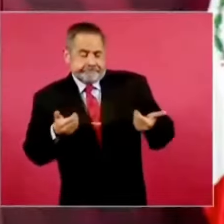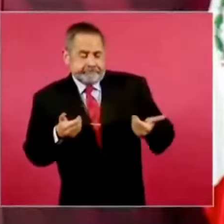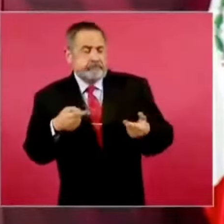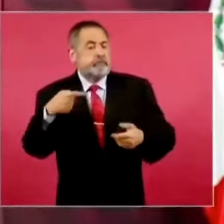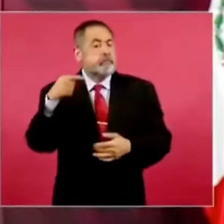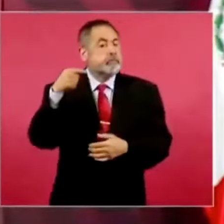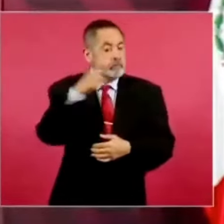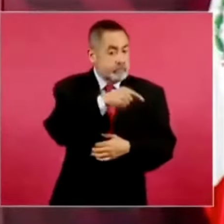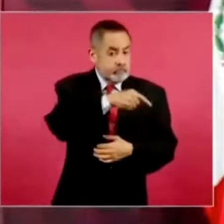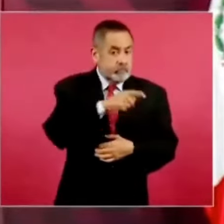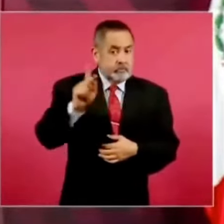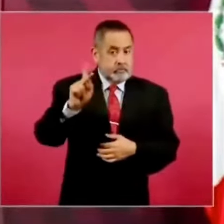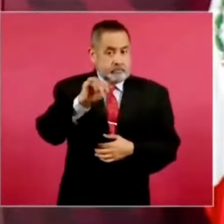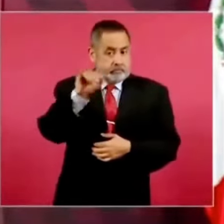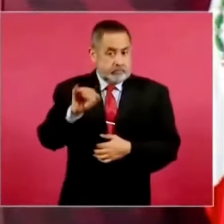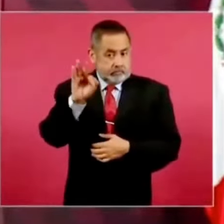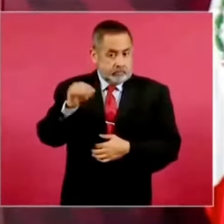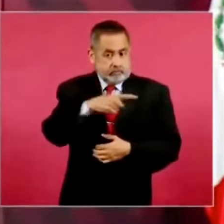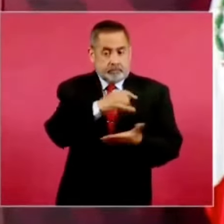el que va a resolver.